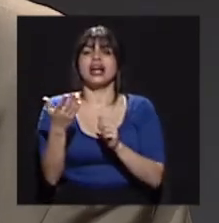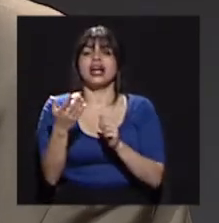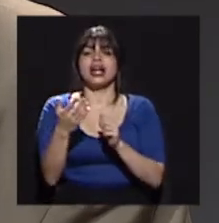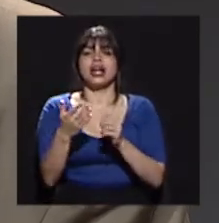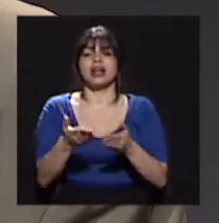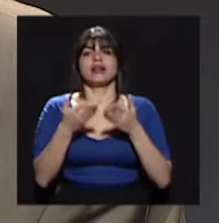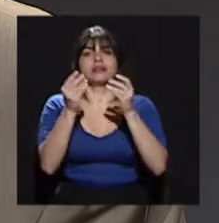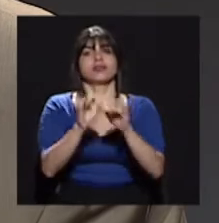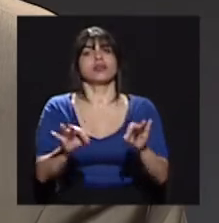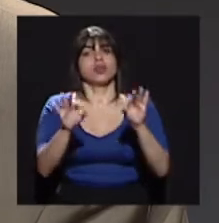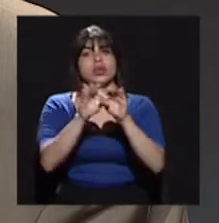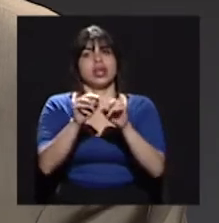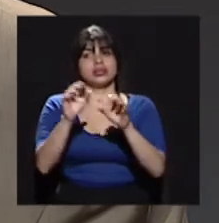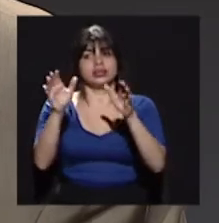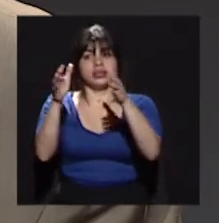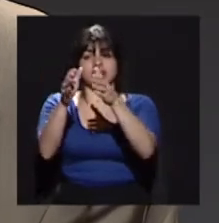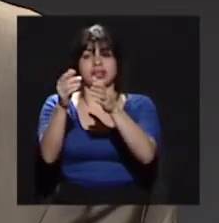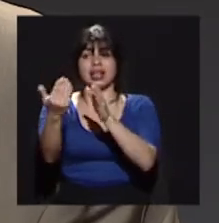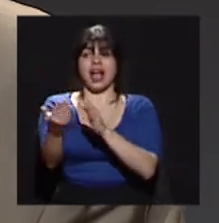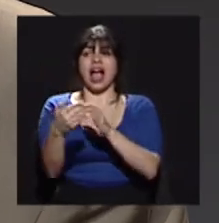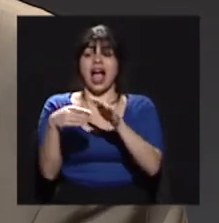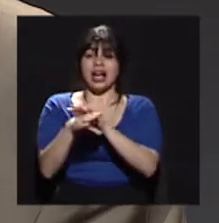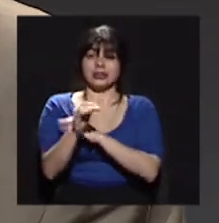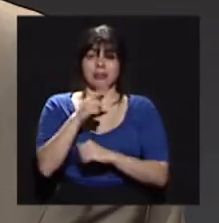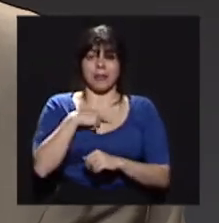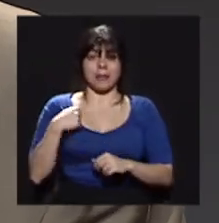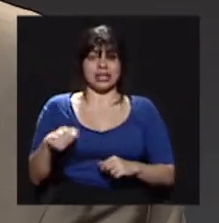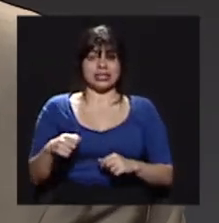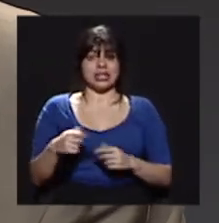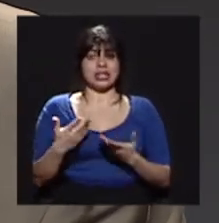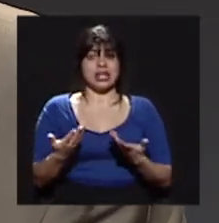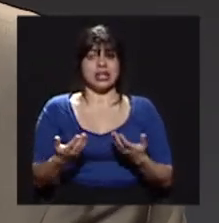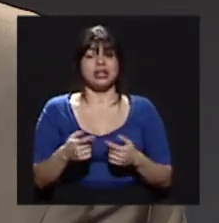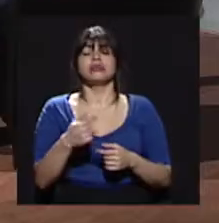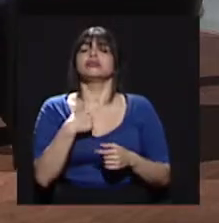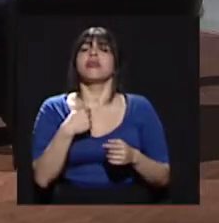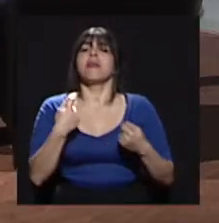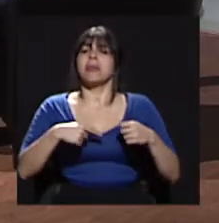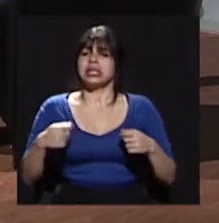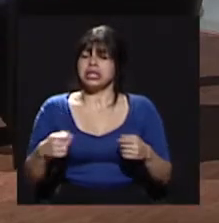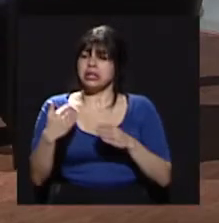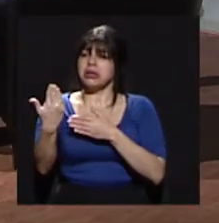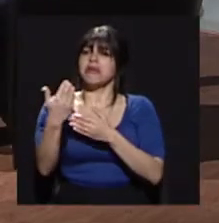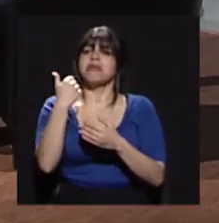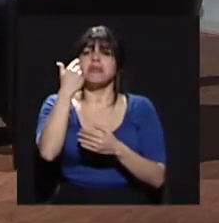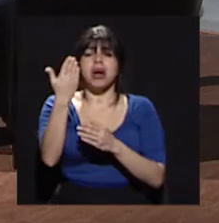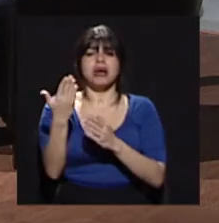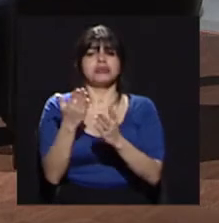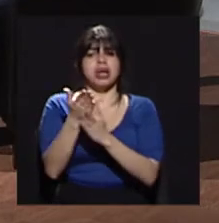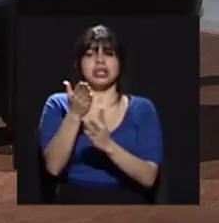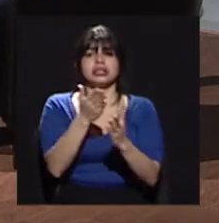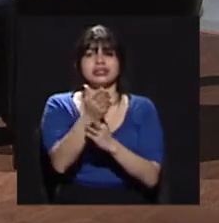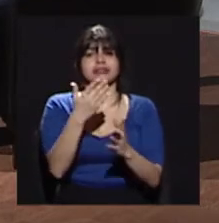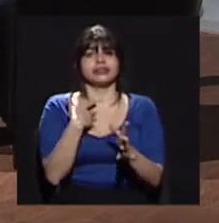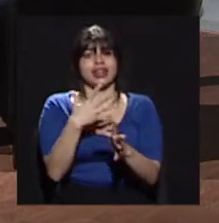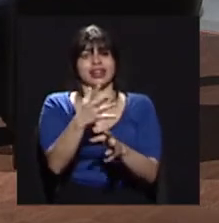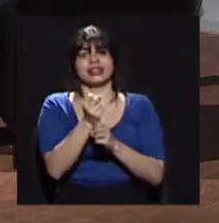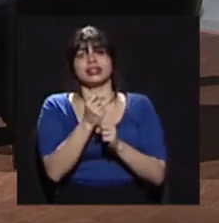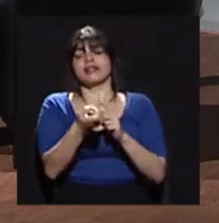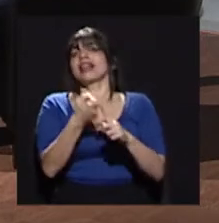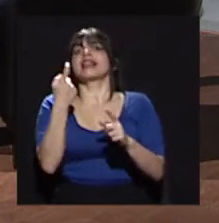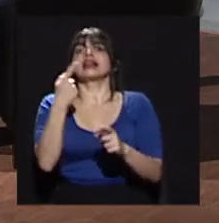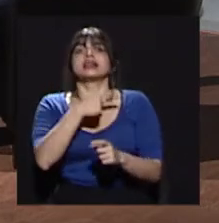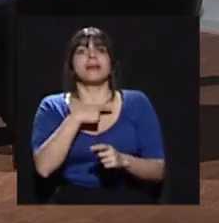que se le da a esos sectores en cuanto al acceso a usted como presidente como yo soy un presidente accesible creció desde los